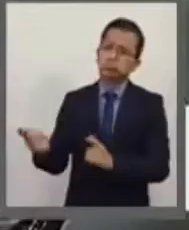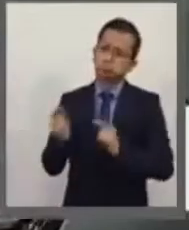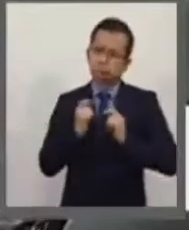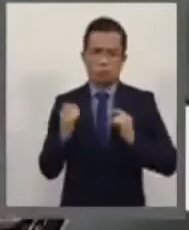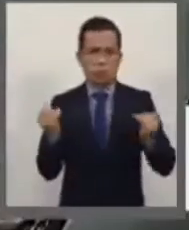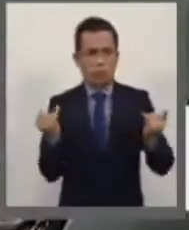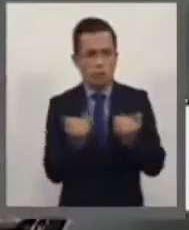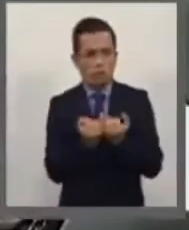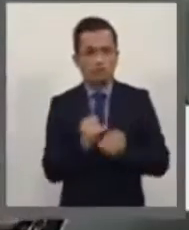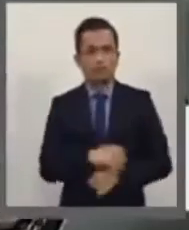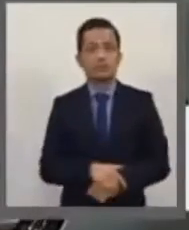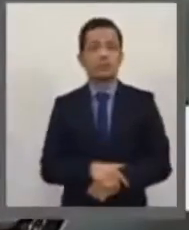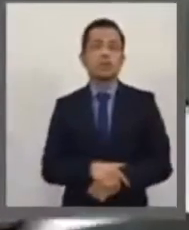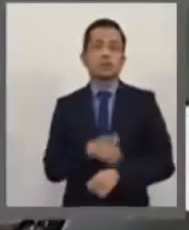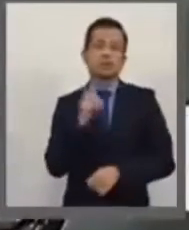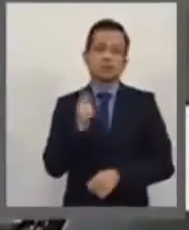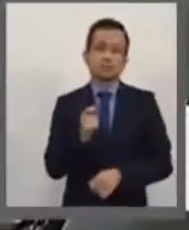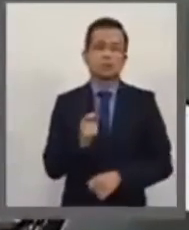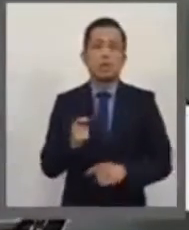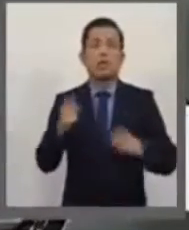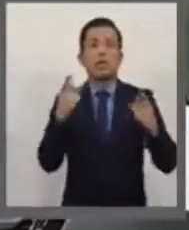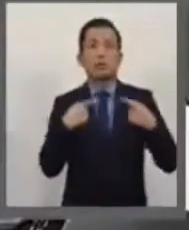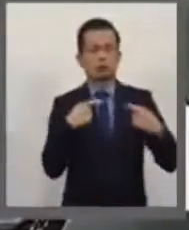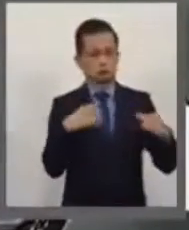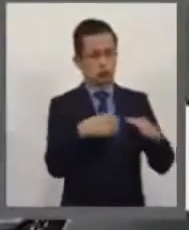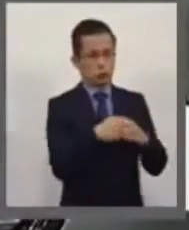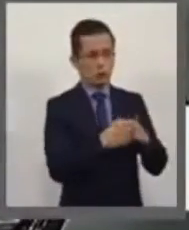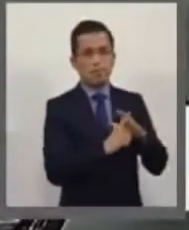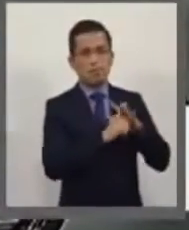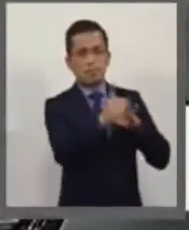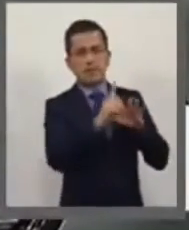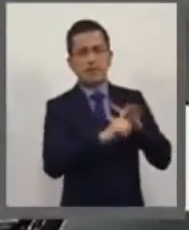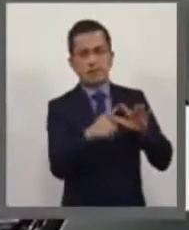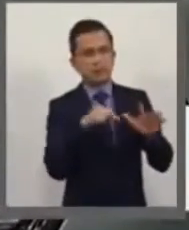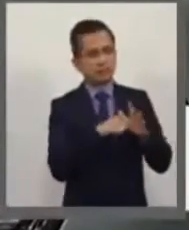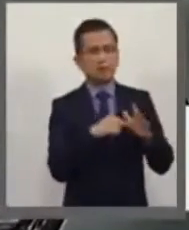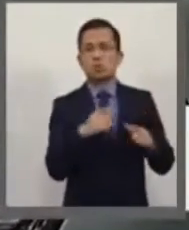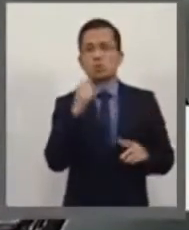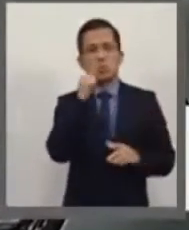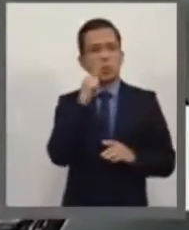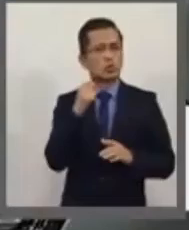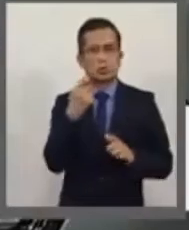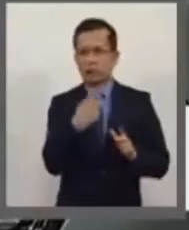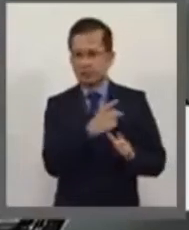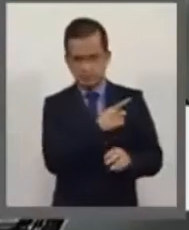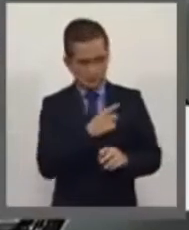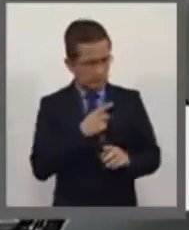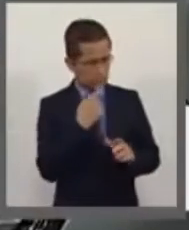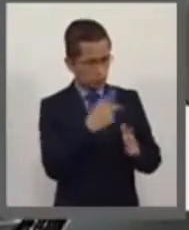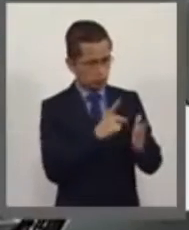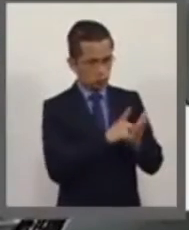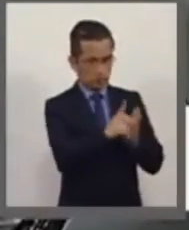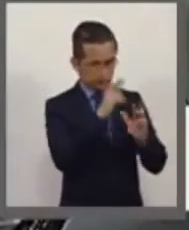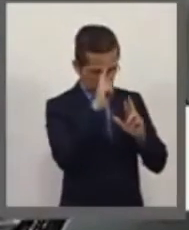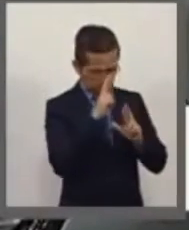población migrante es independencia de su condición jurídica, debe de ser respetados